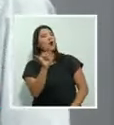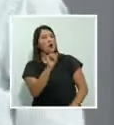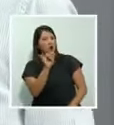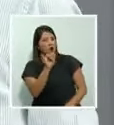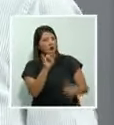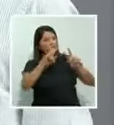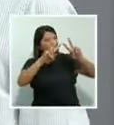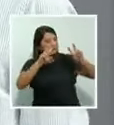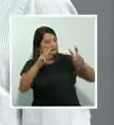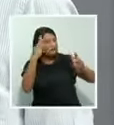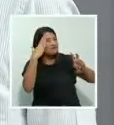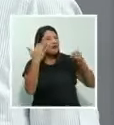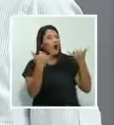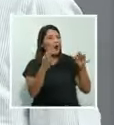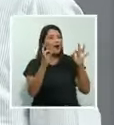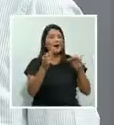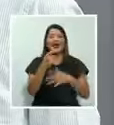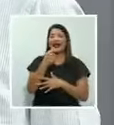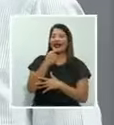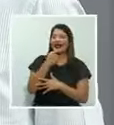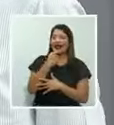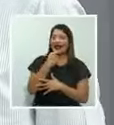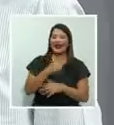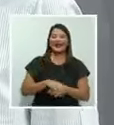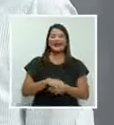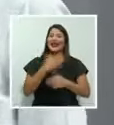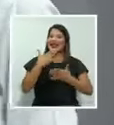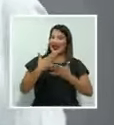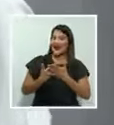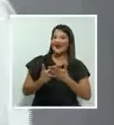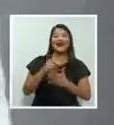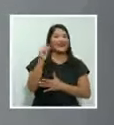bien estudiado, ¿verdad? Qué bueno.